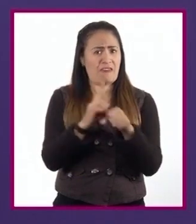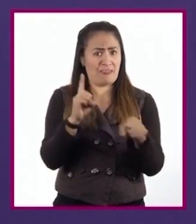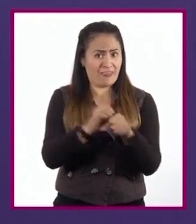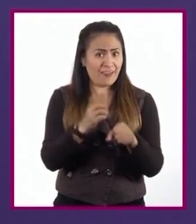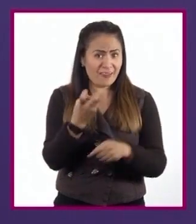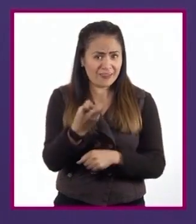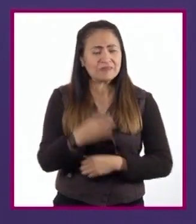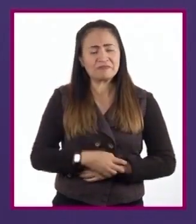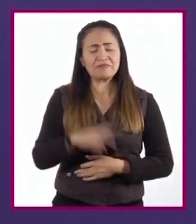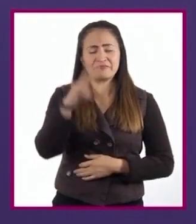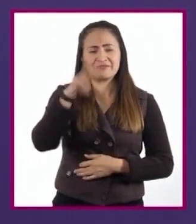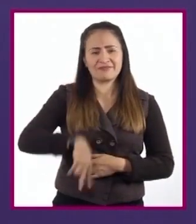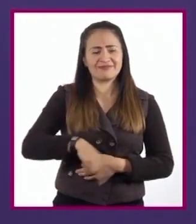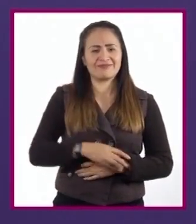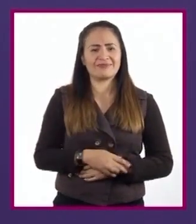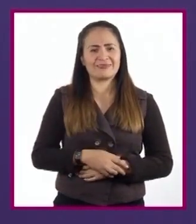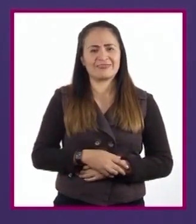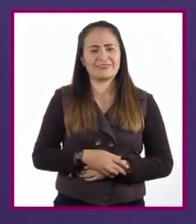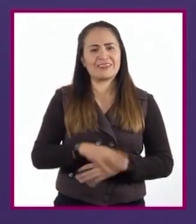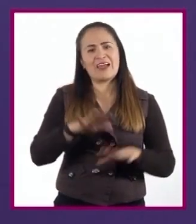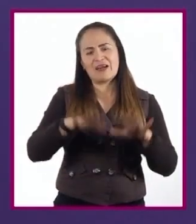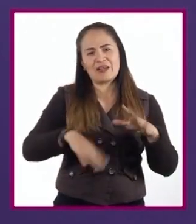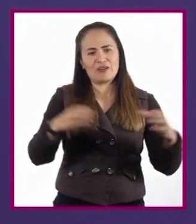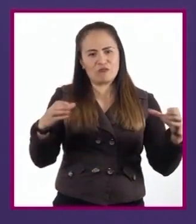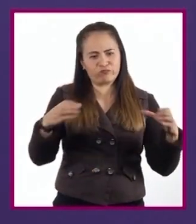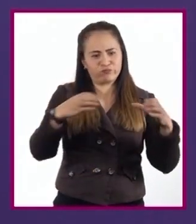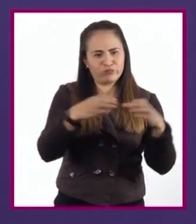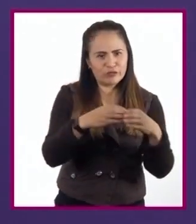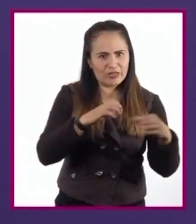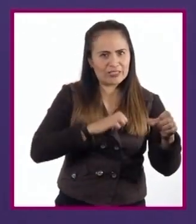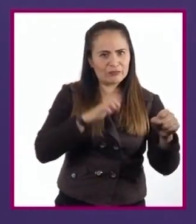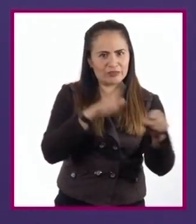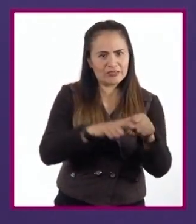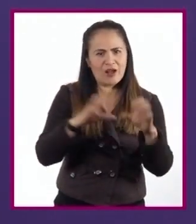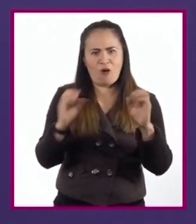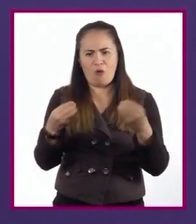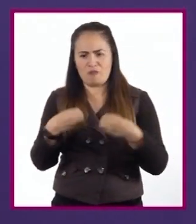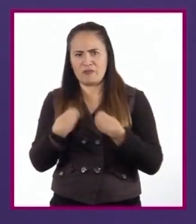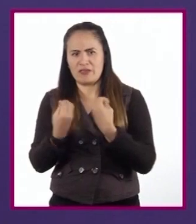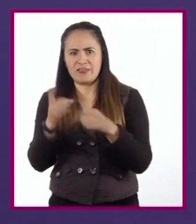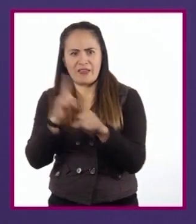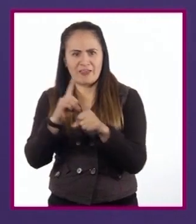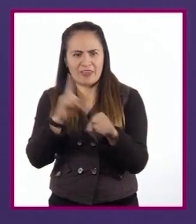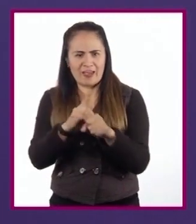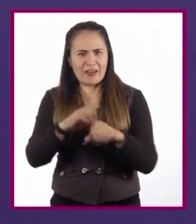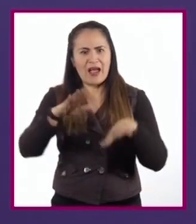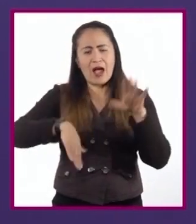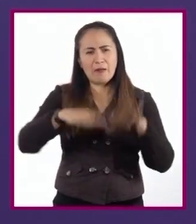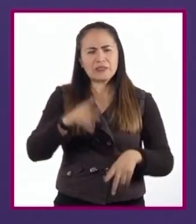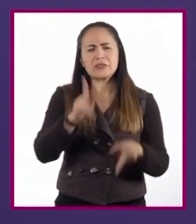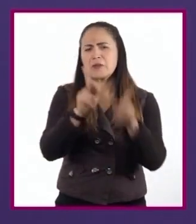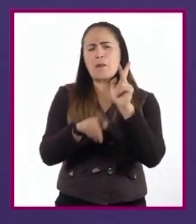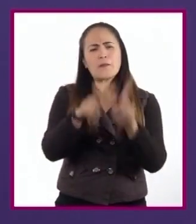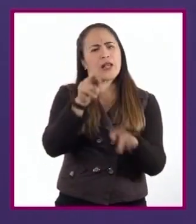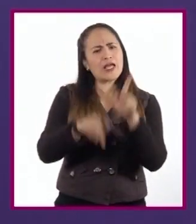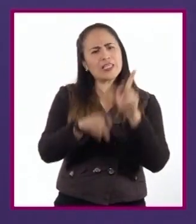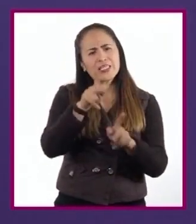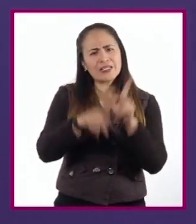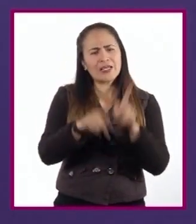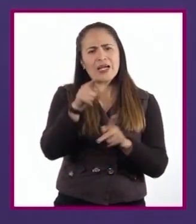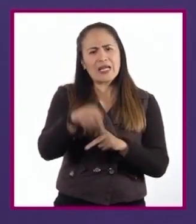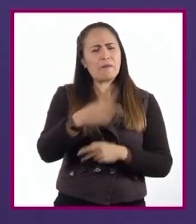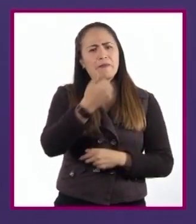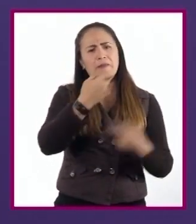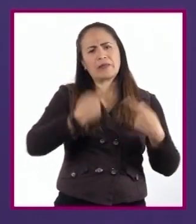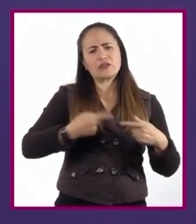Es verdad. Tanto en encuentros especializados como en nuestro día a día. Nos enfrascamos en conversaciones en las que cada